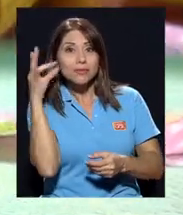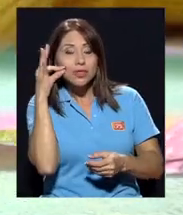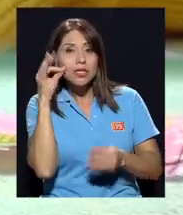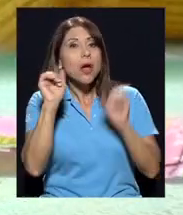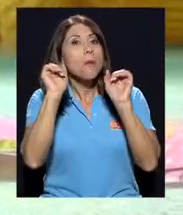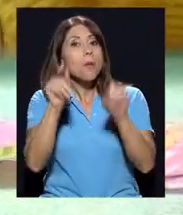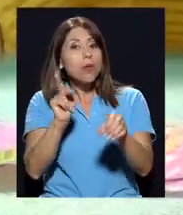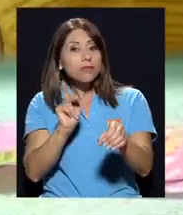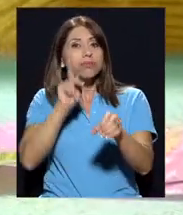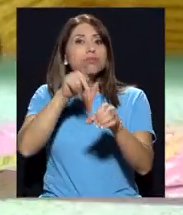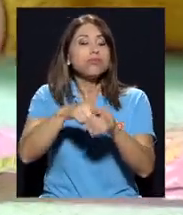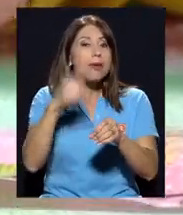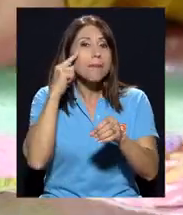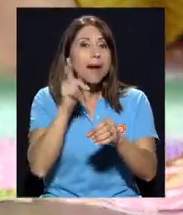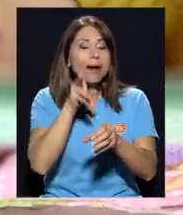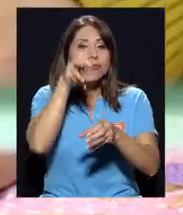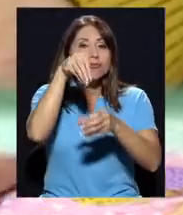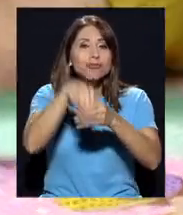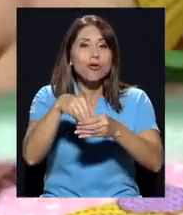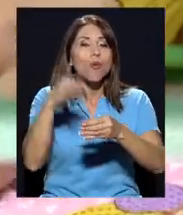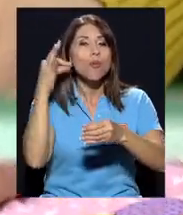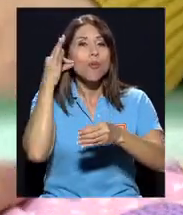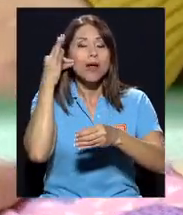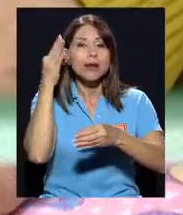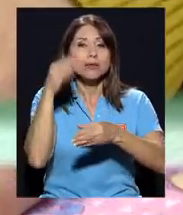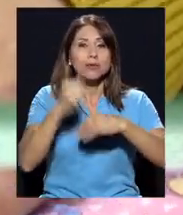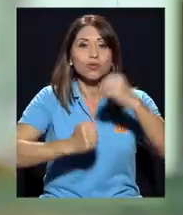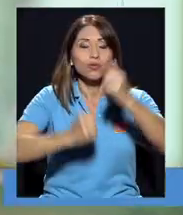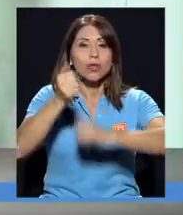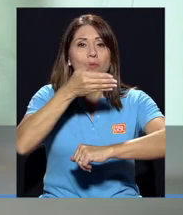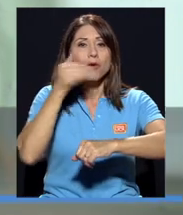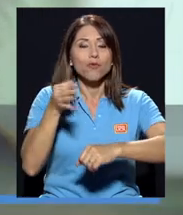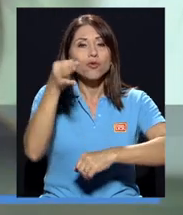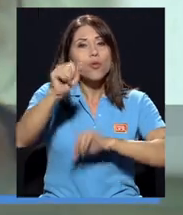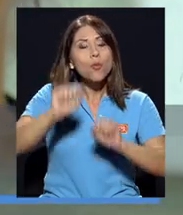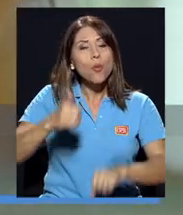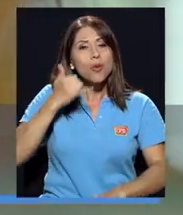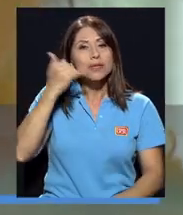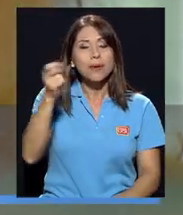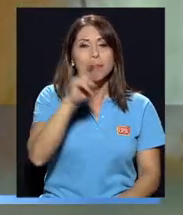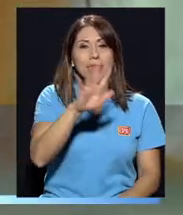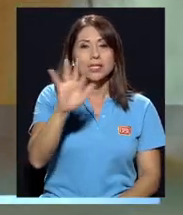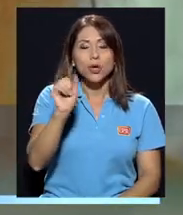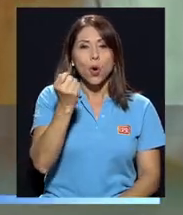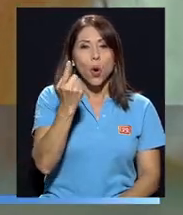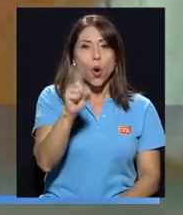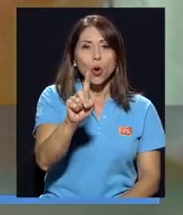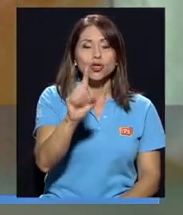para obtener un cupo en el programa Mujeres Construyendo un Mejor Futuro, puede llamar a los teléfonos